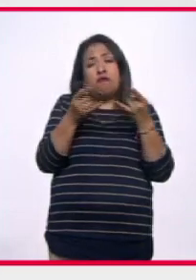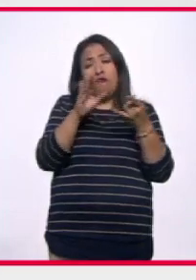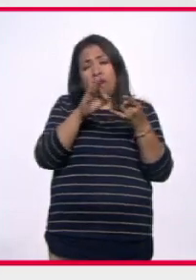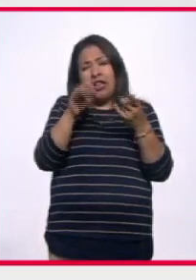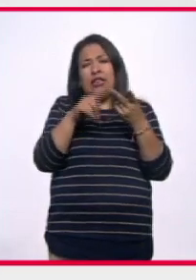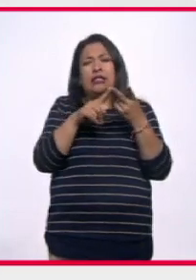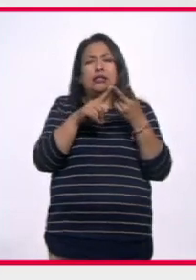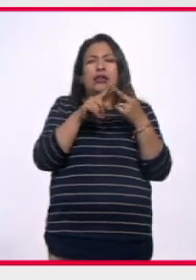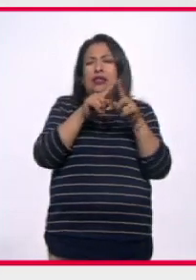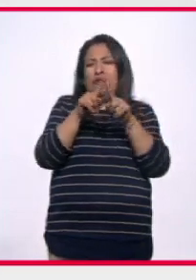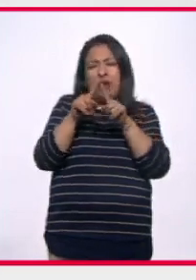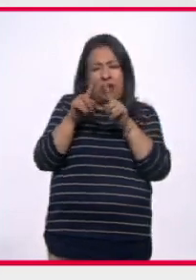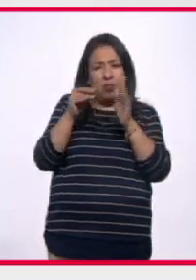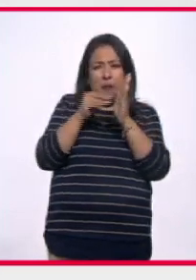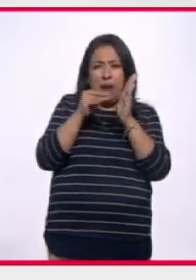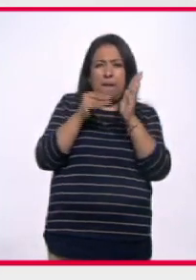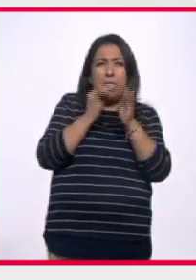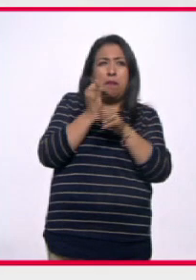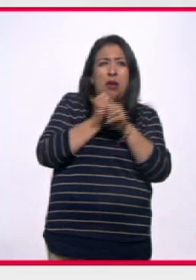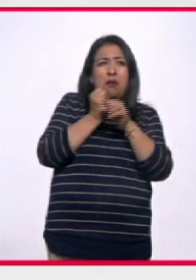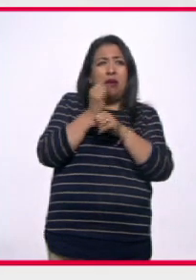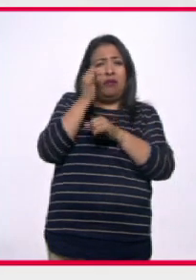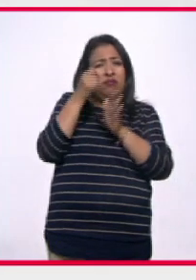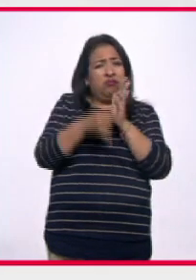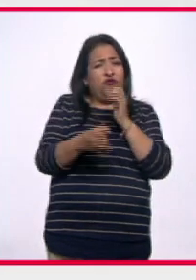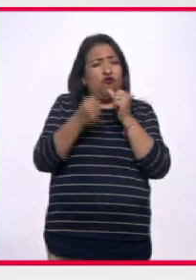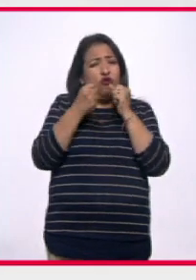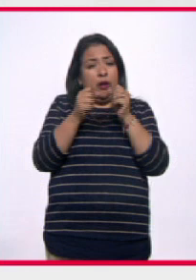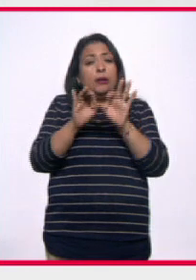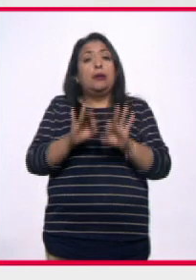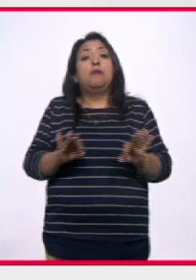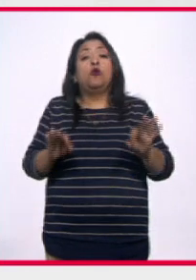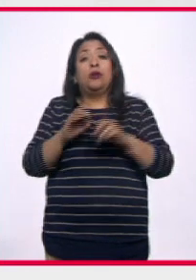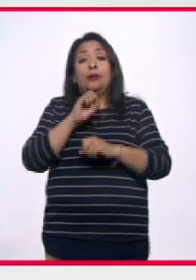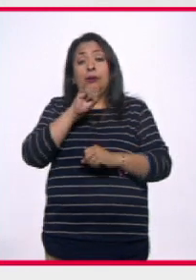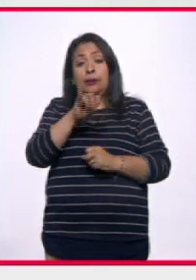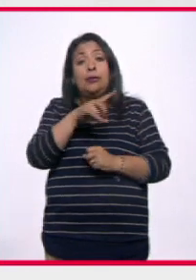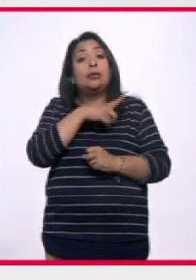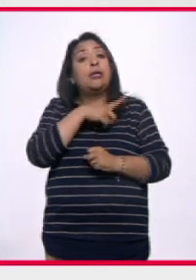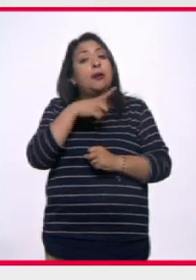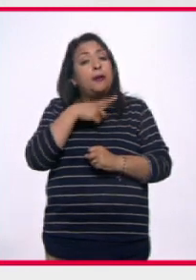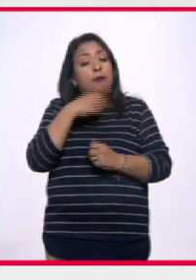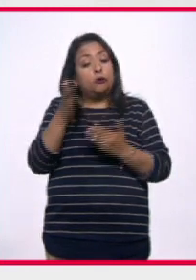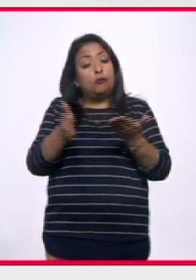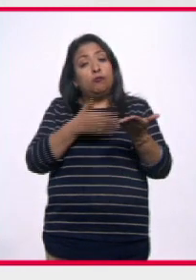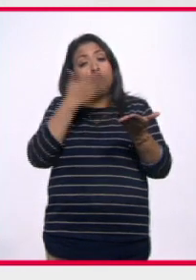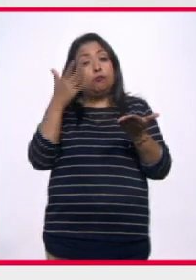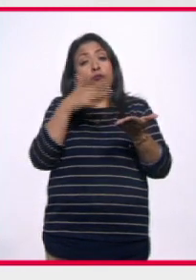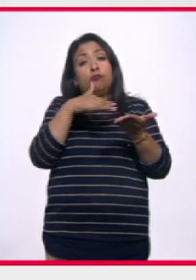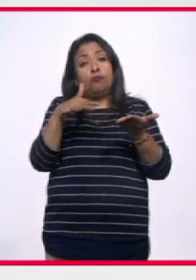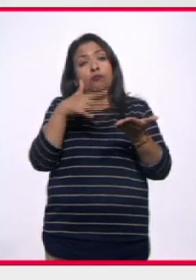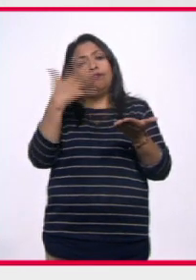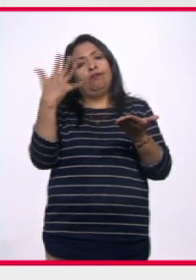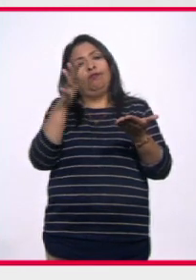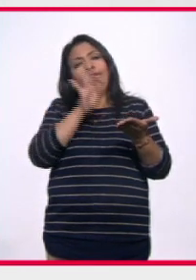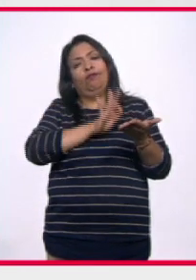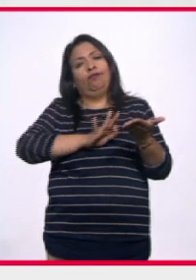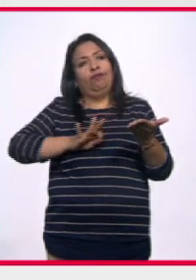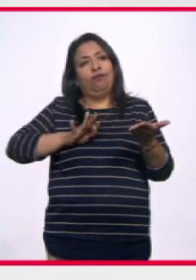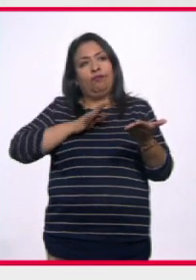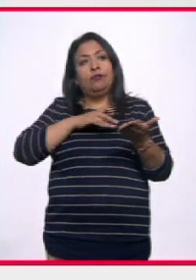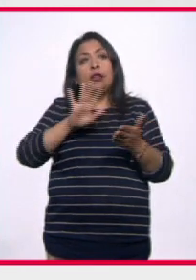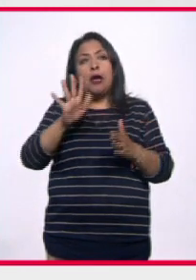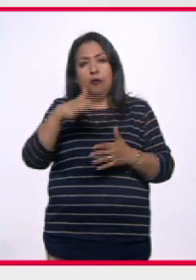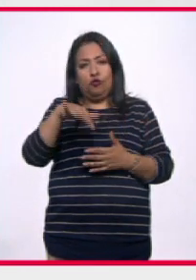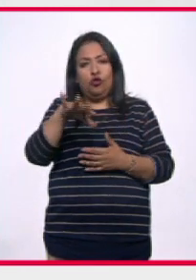bibliográfica de profundidad muy importante que hay que revisar que debe que celebrar de verdad y